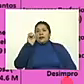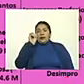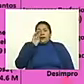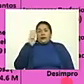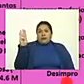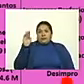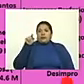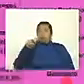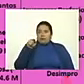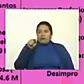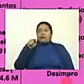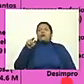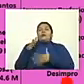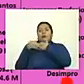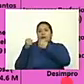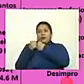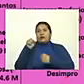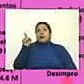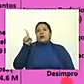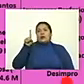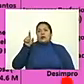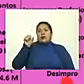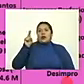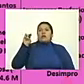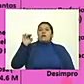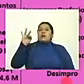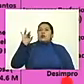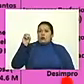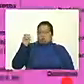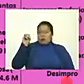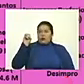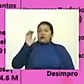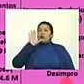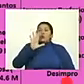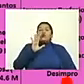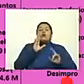Odebrecht Sarmiento y sus relaciones con el Estado.